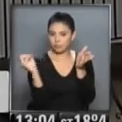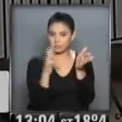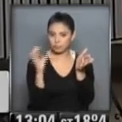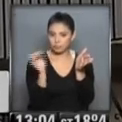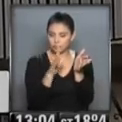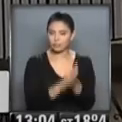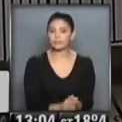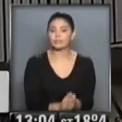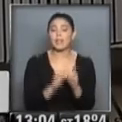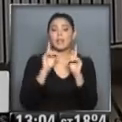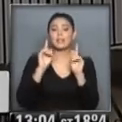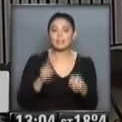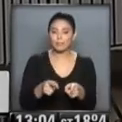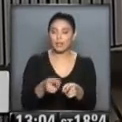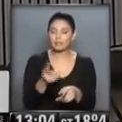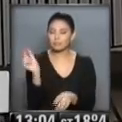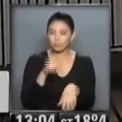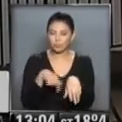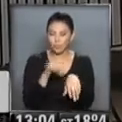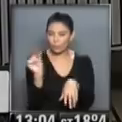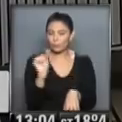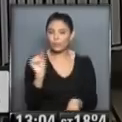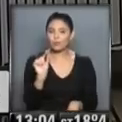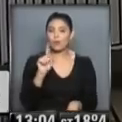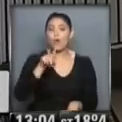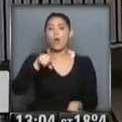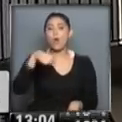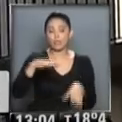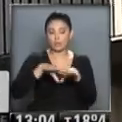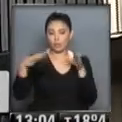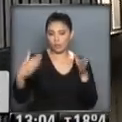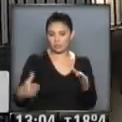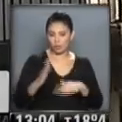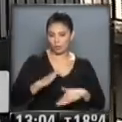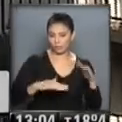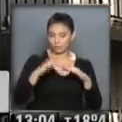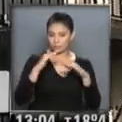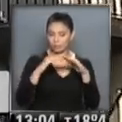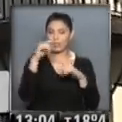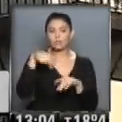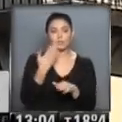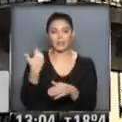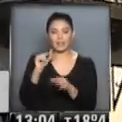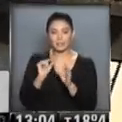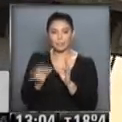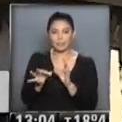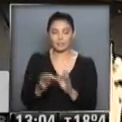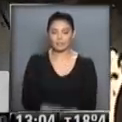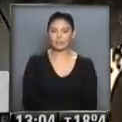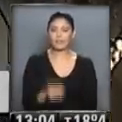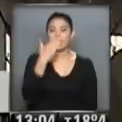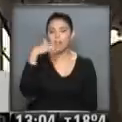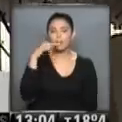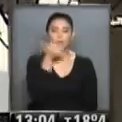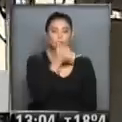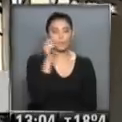Cabildo, donde además se ubicarán dentro de muy poquitas horas otro de los escenarios. Nosotros vamos a estar aquí muy pero muy cerquita también convocándolos a